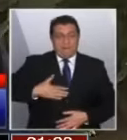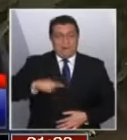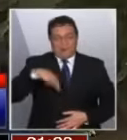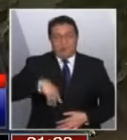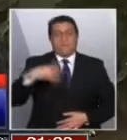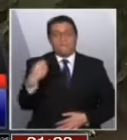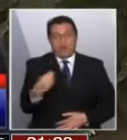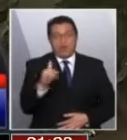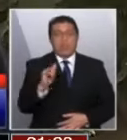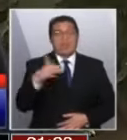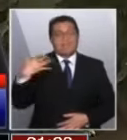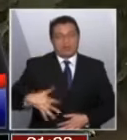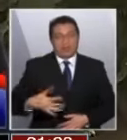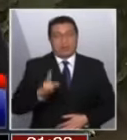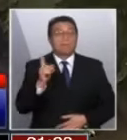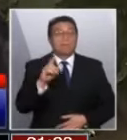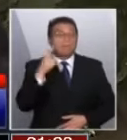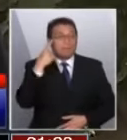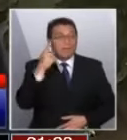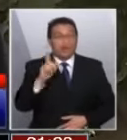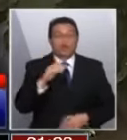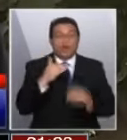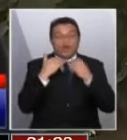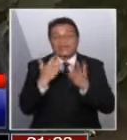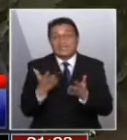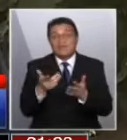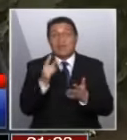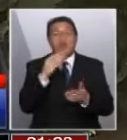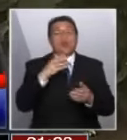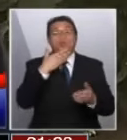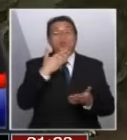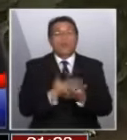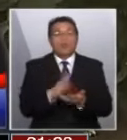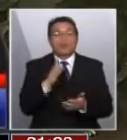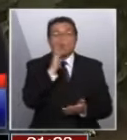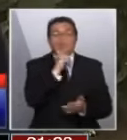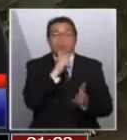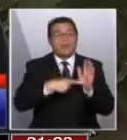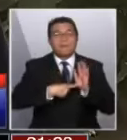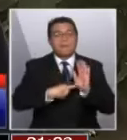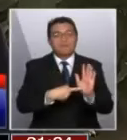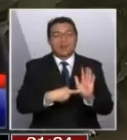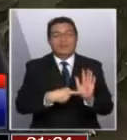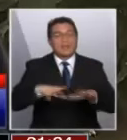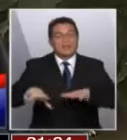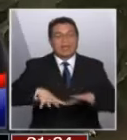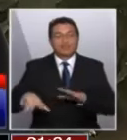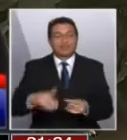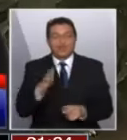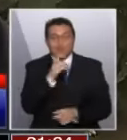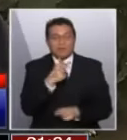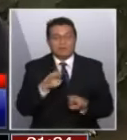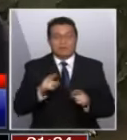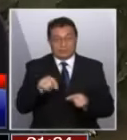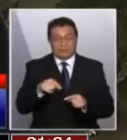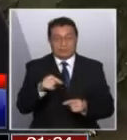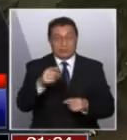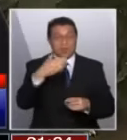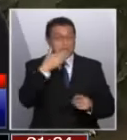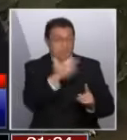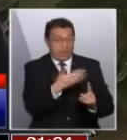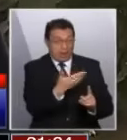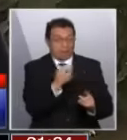importantes pero no sirven cuando no hay señales y acciones si este me da culpa del señor Chad se transforma en